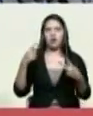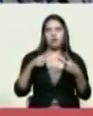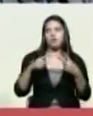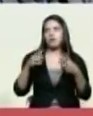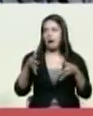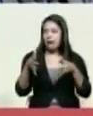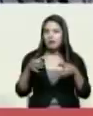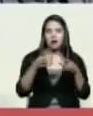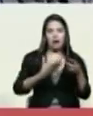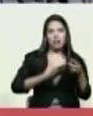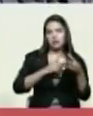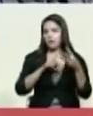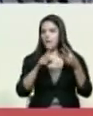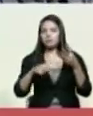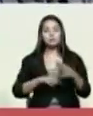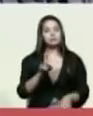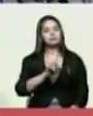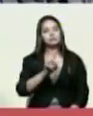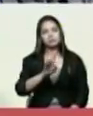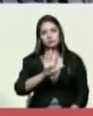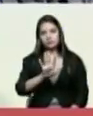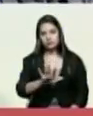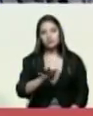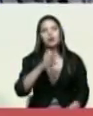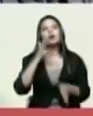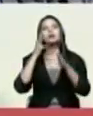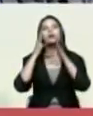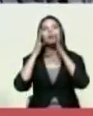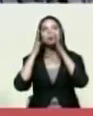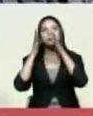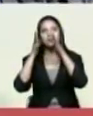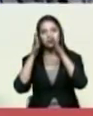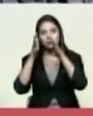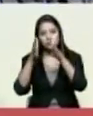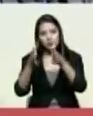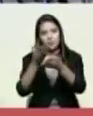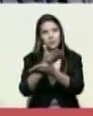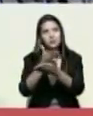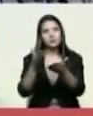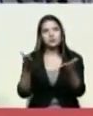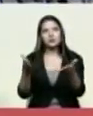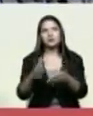cosa. Les voy a dar otra recomendación.